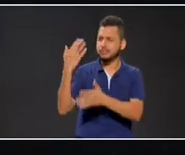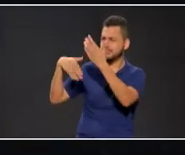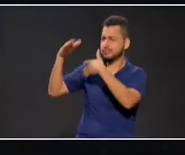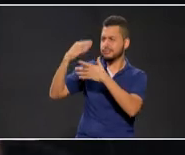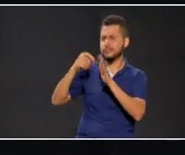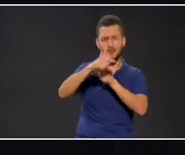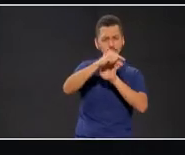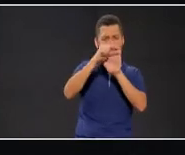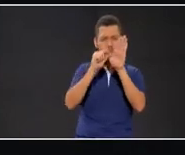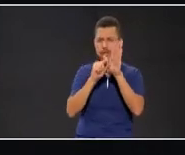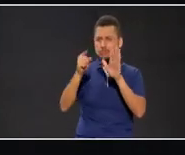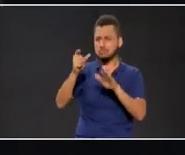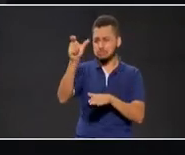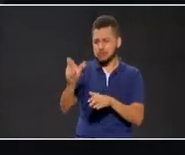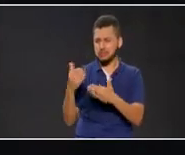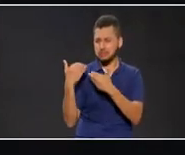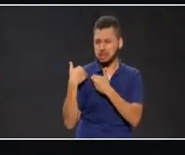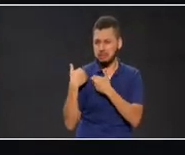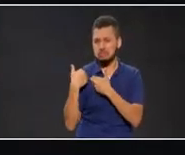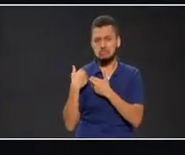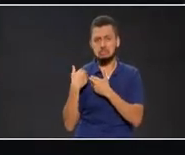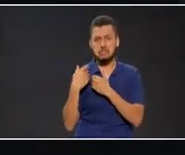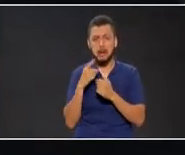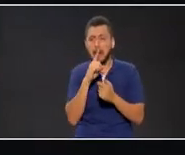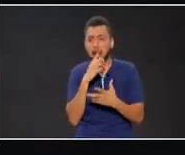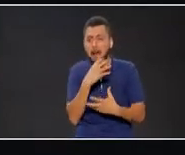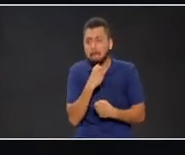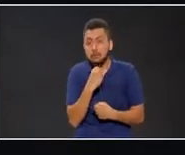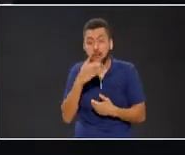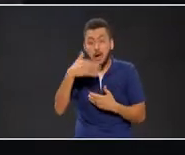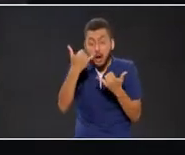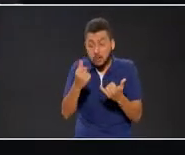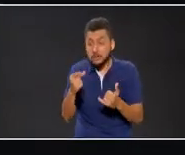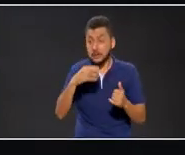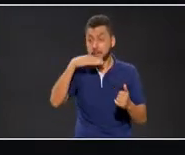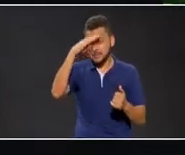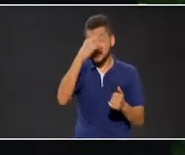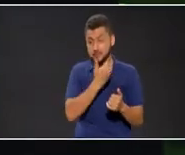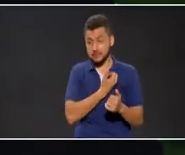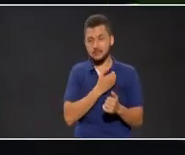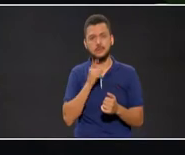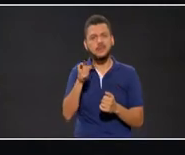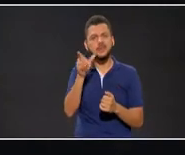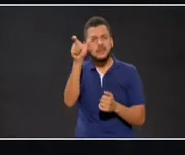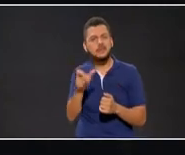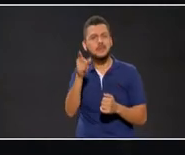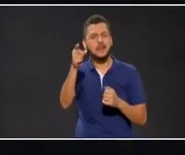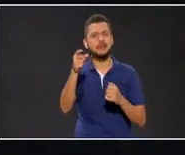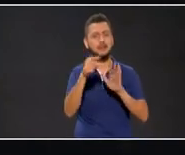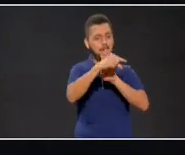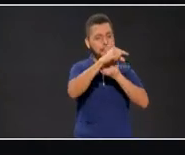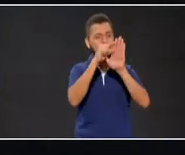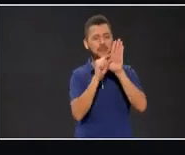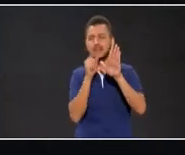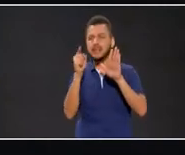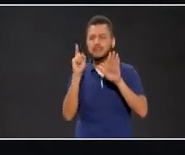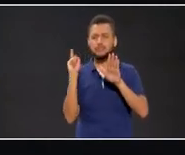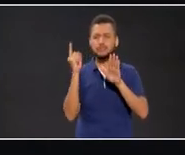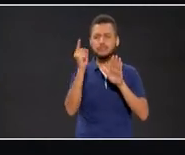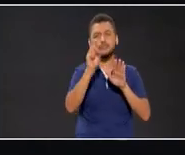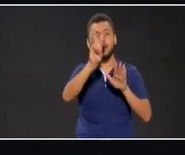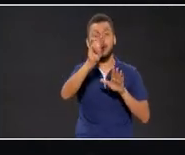cuál es el hombre de hoy bueno yo efectivamente fui personero jorge durante 8 años del 2004 al 2012 mi